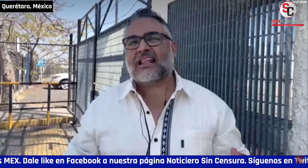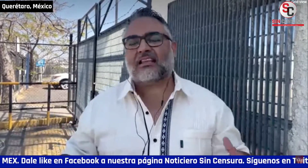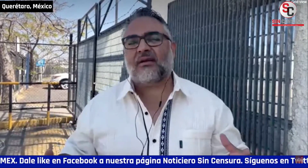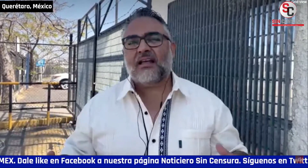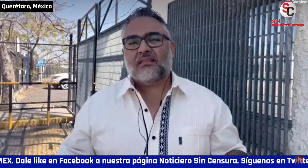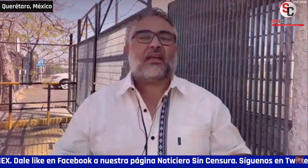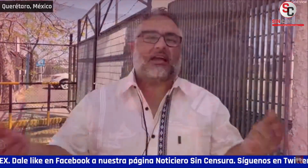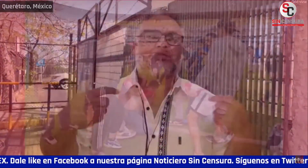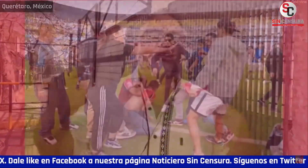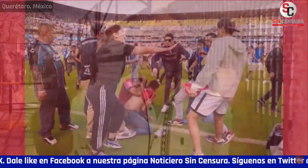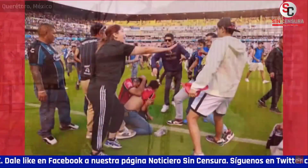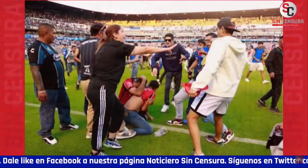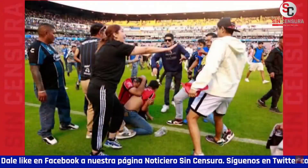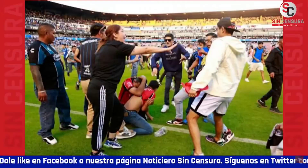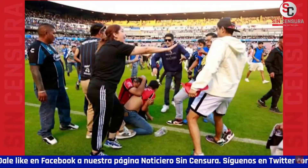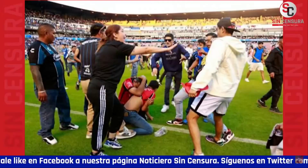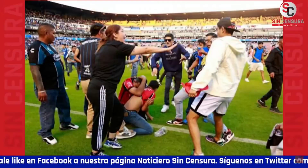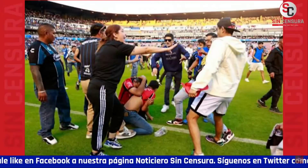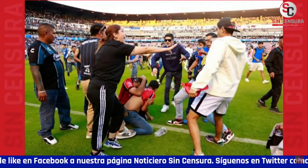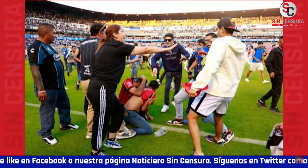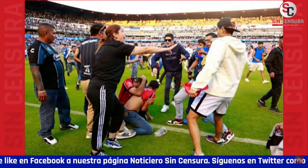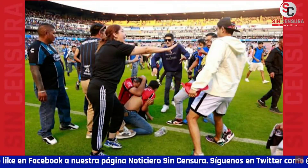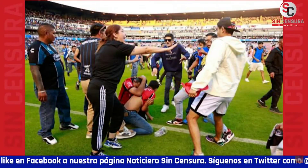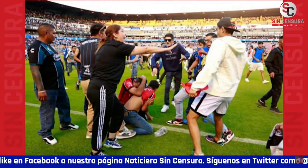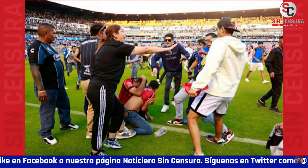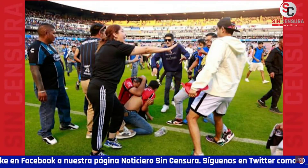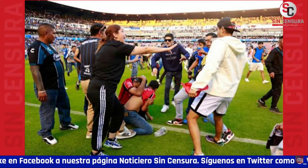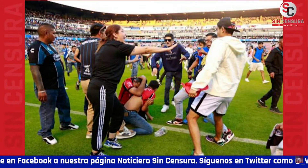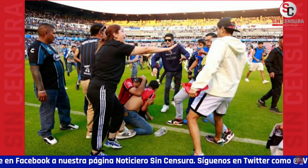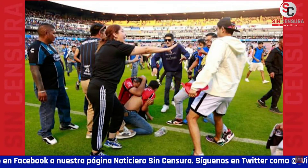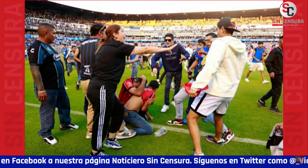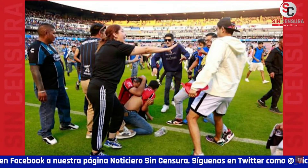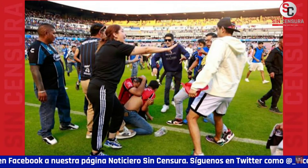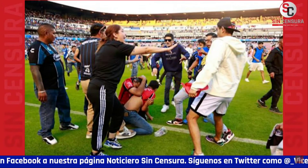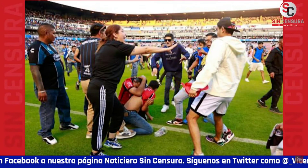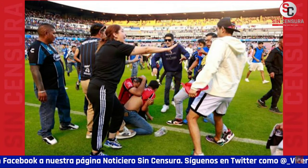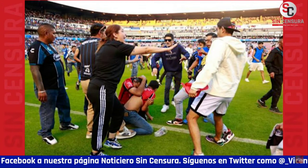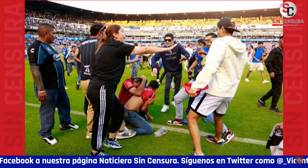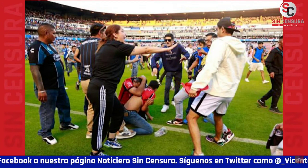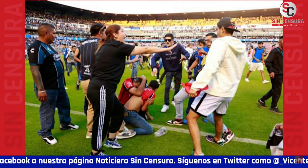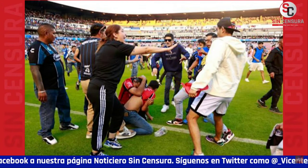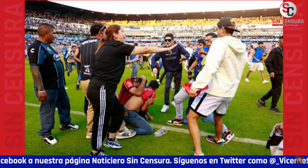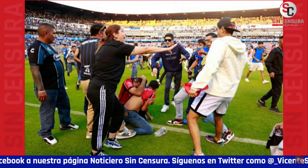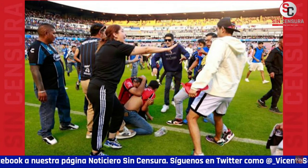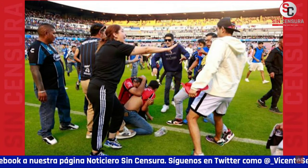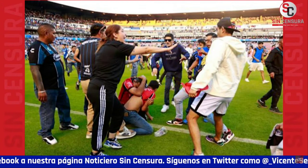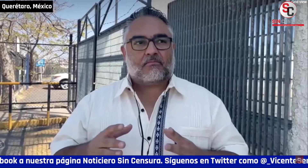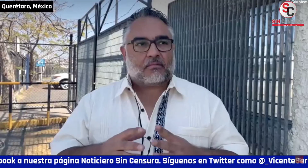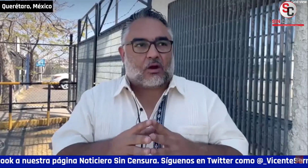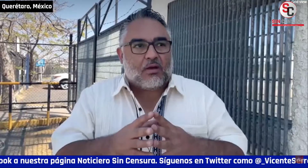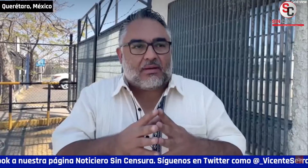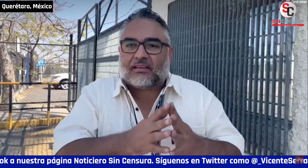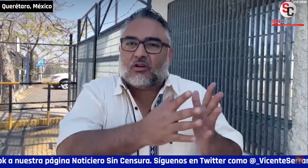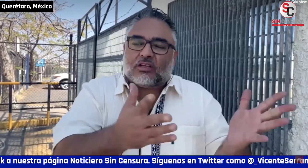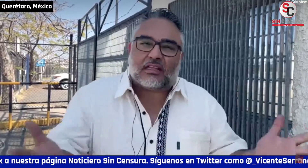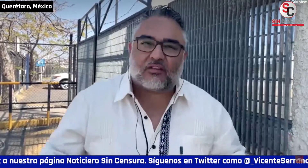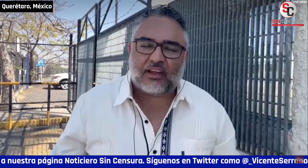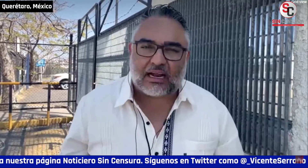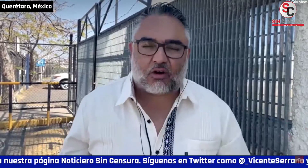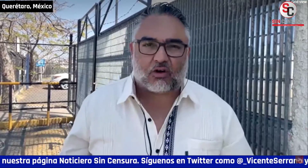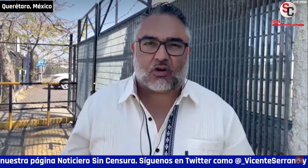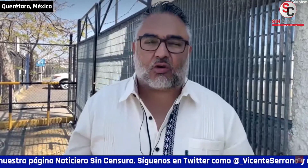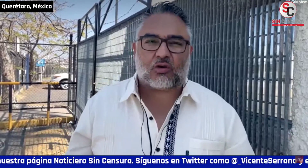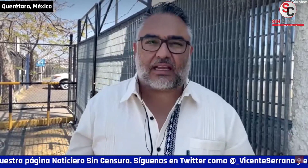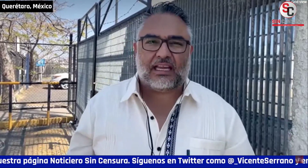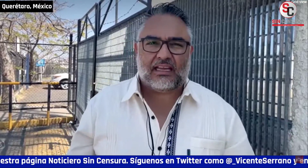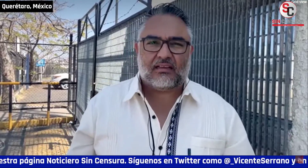gane la narrativa de que esto es el reflejo de nuestra sociedad, porque no. Hay familias que vienen a ver el fútbol que obviamente no se